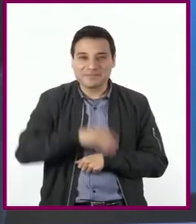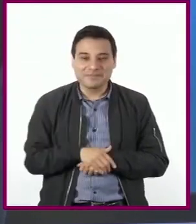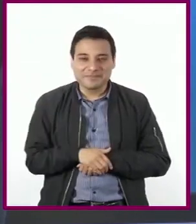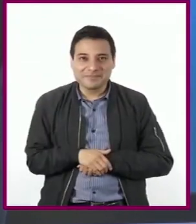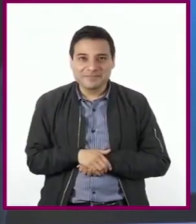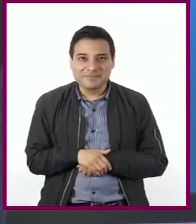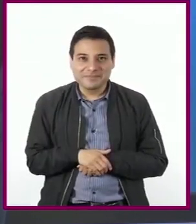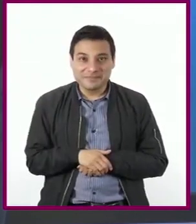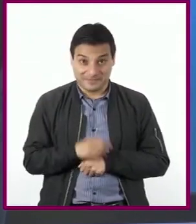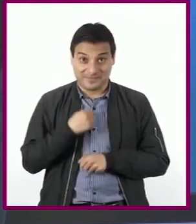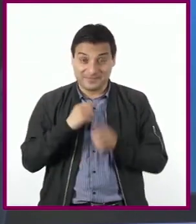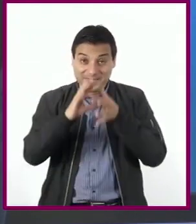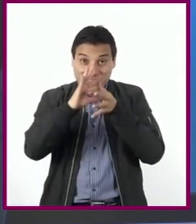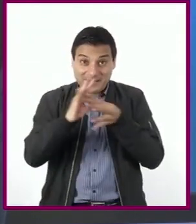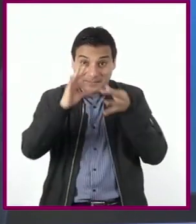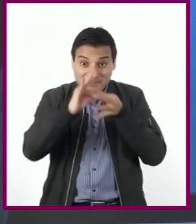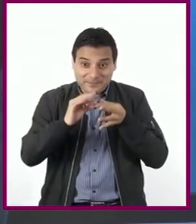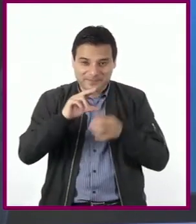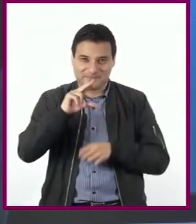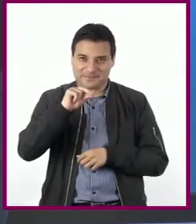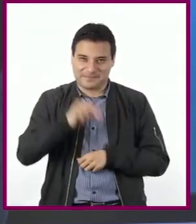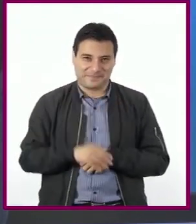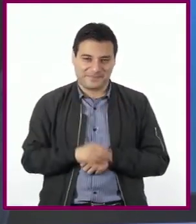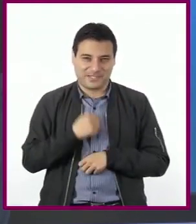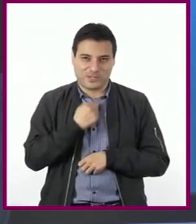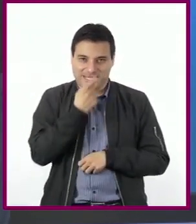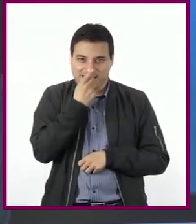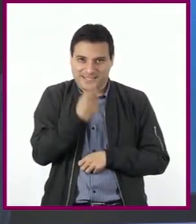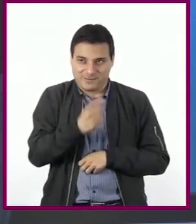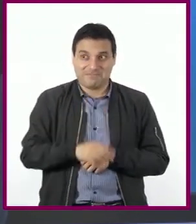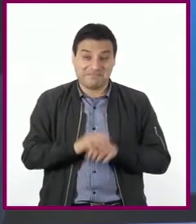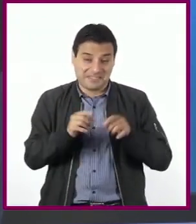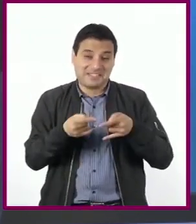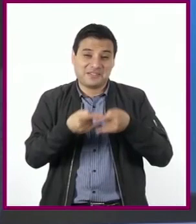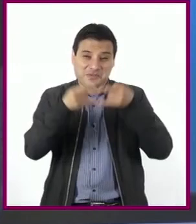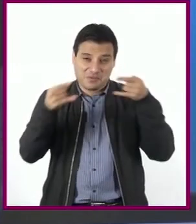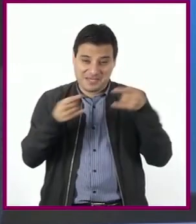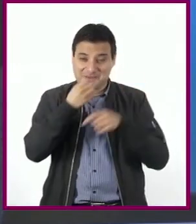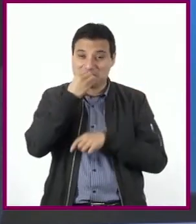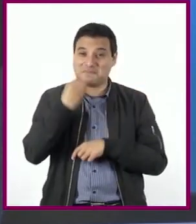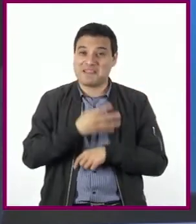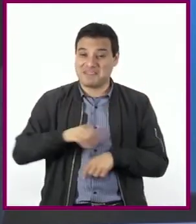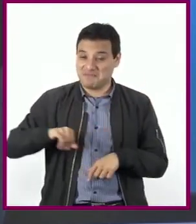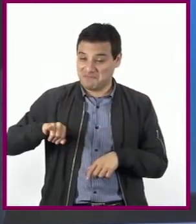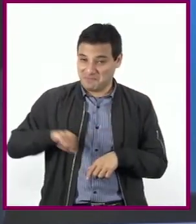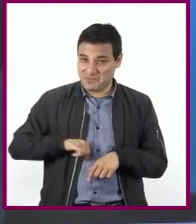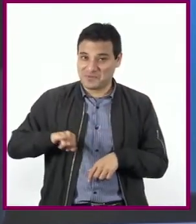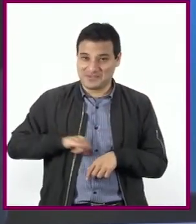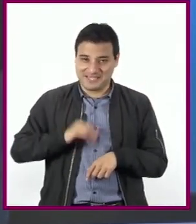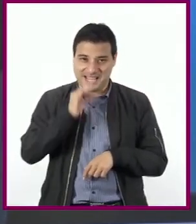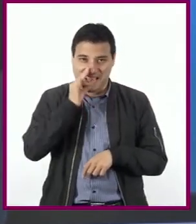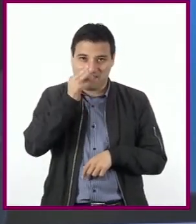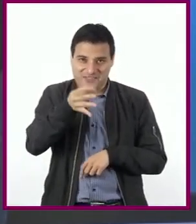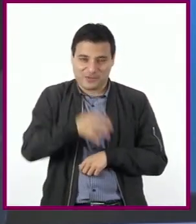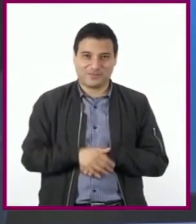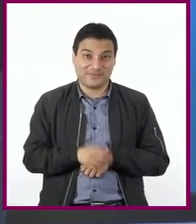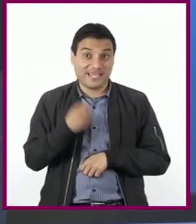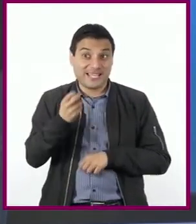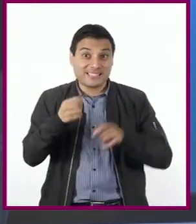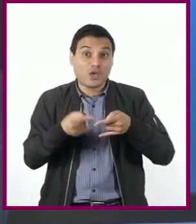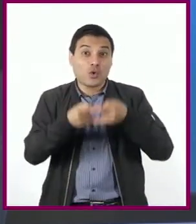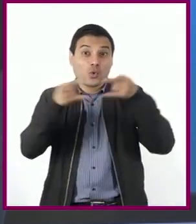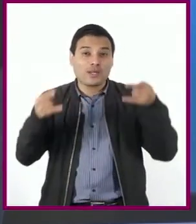No les voy a contar más, solo les diré que es muy entretenido de principio a fin. Este es un cuento